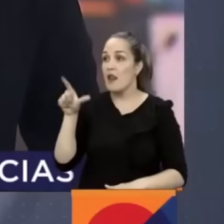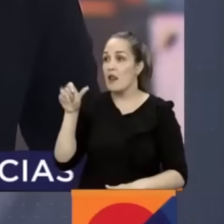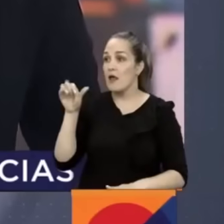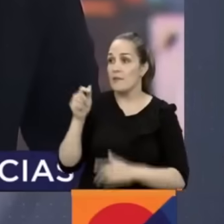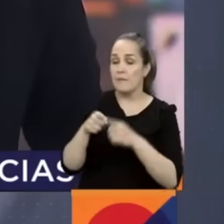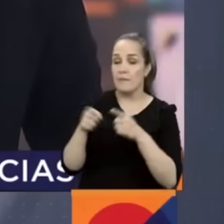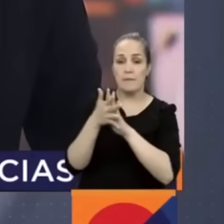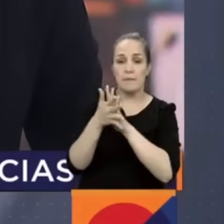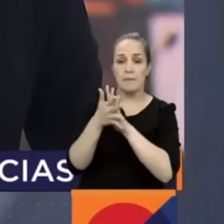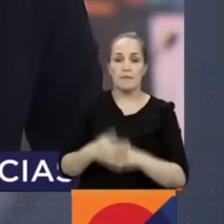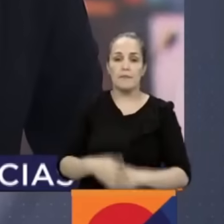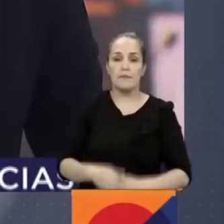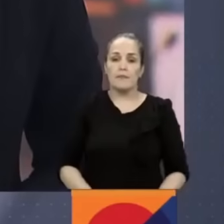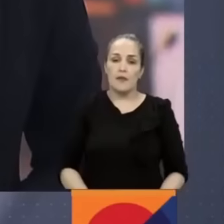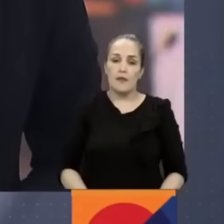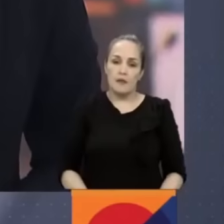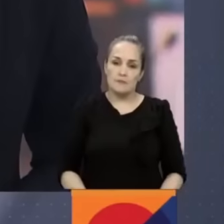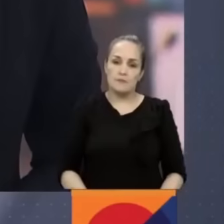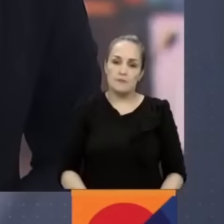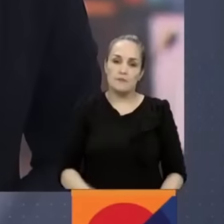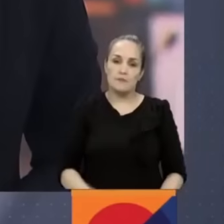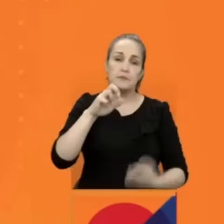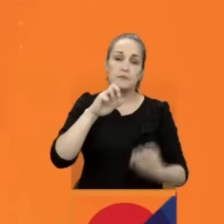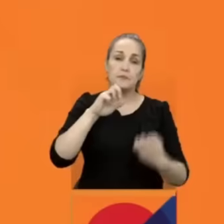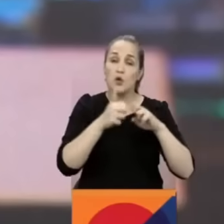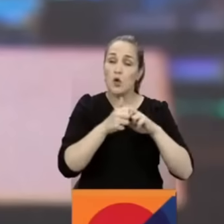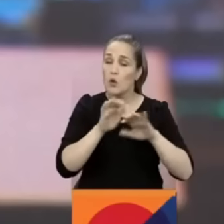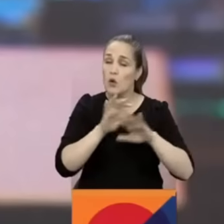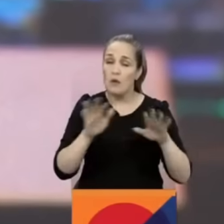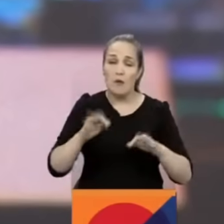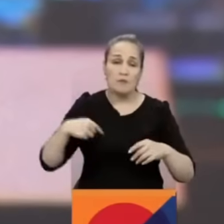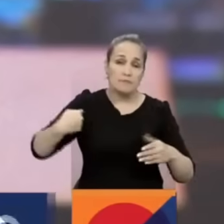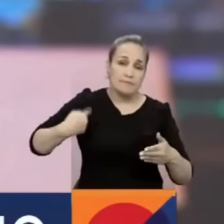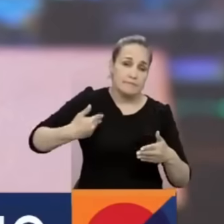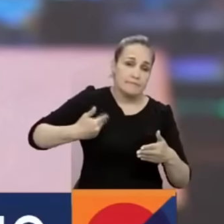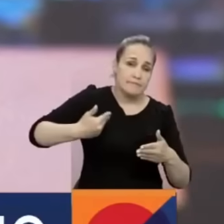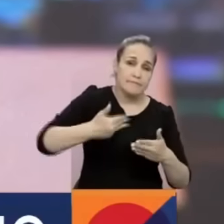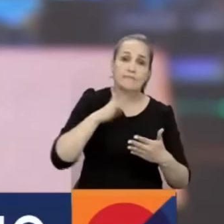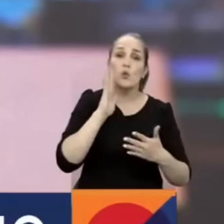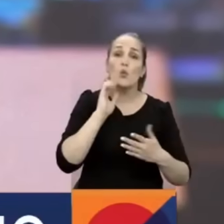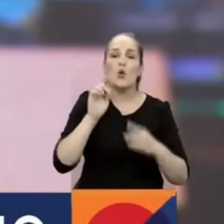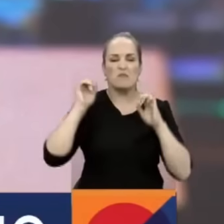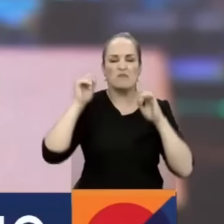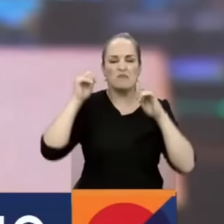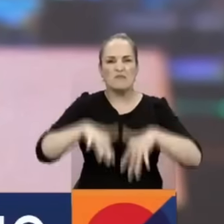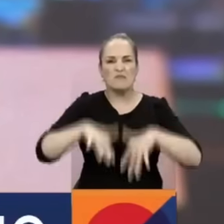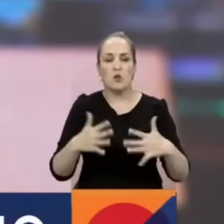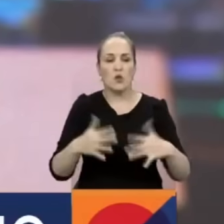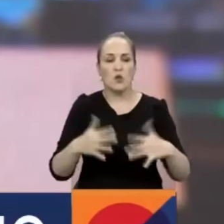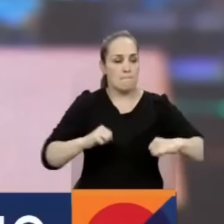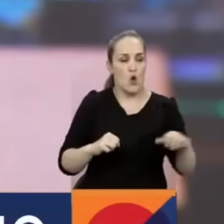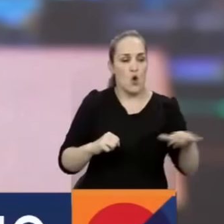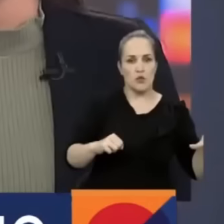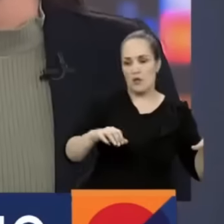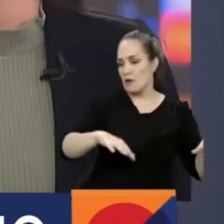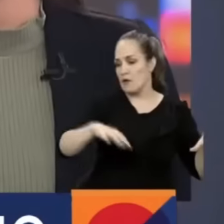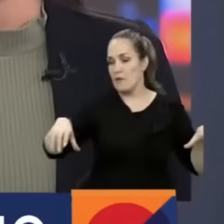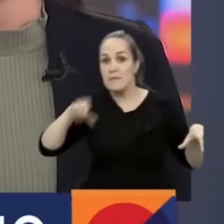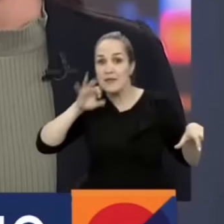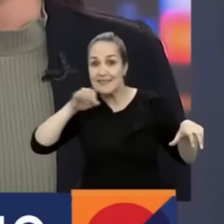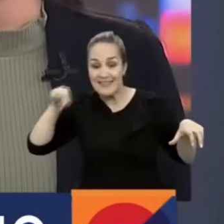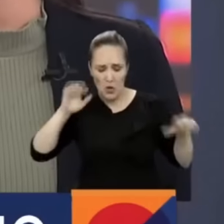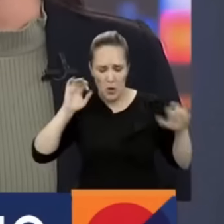Así es, mire, por los constantes problemas en la vía Bogotá-Villavicencio por cuenta de los derrumbes y cierres intermitentes, las